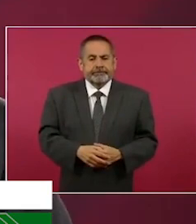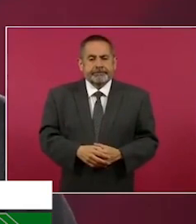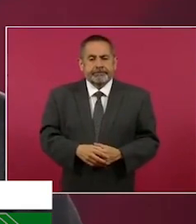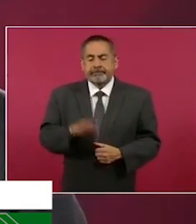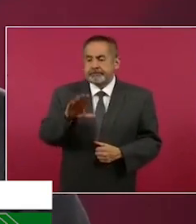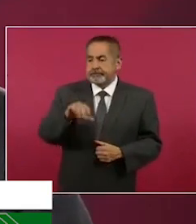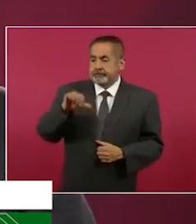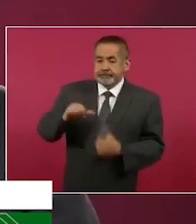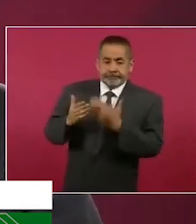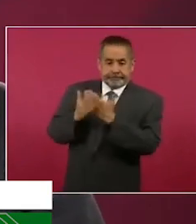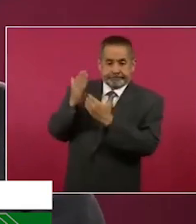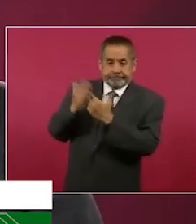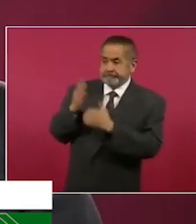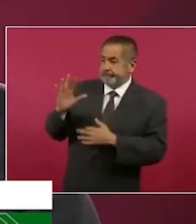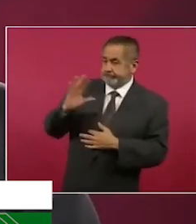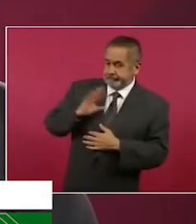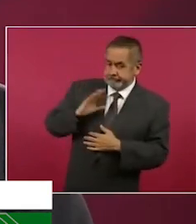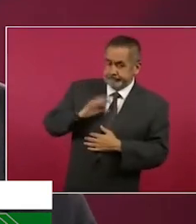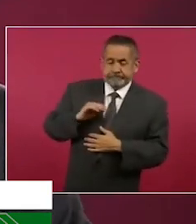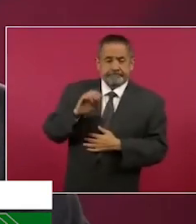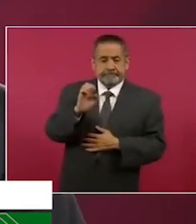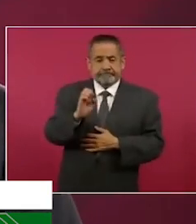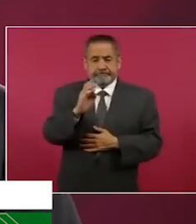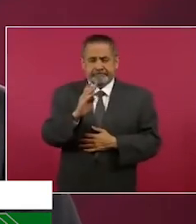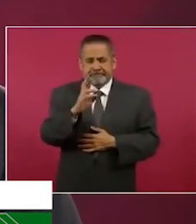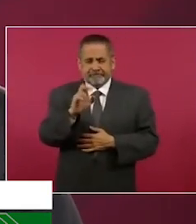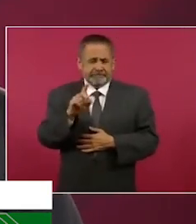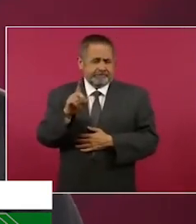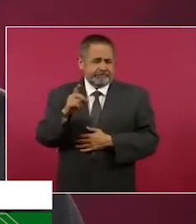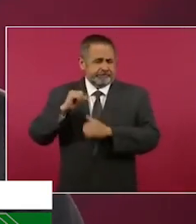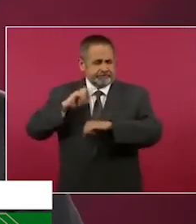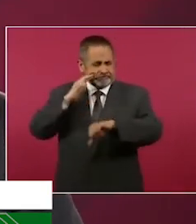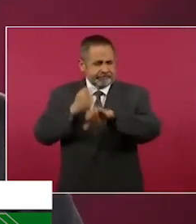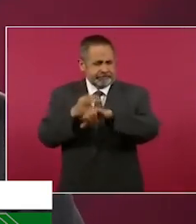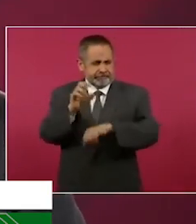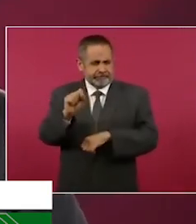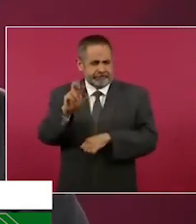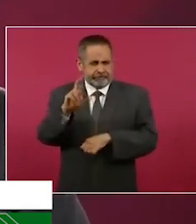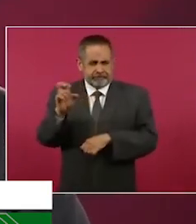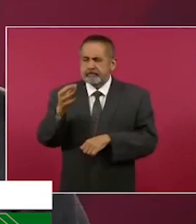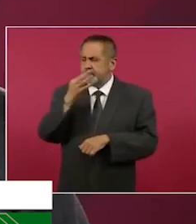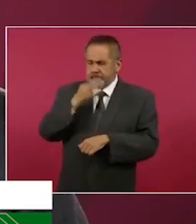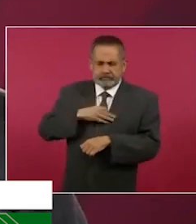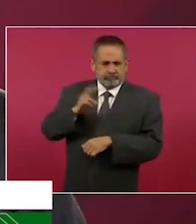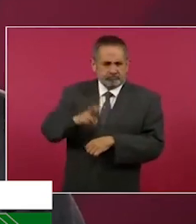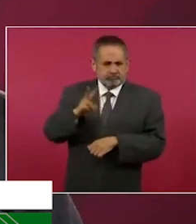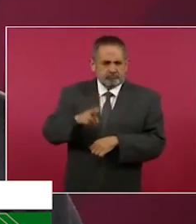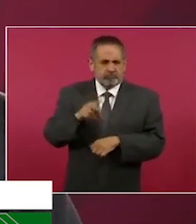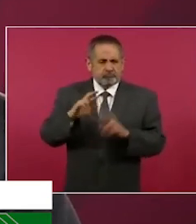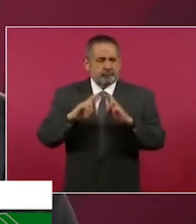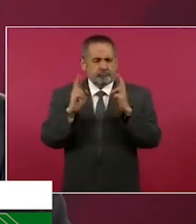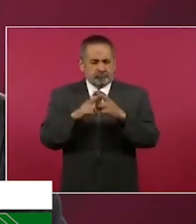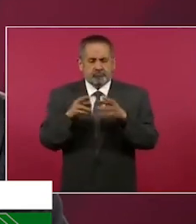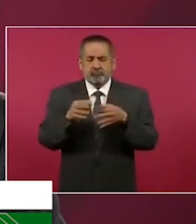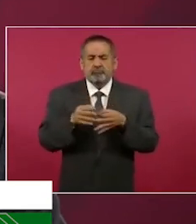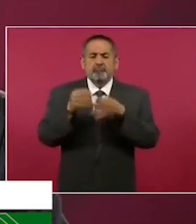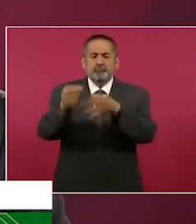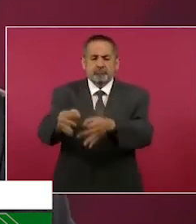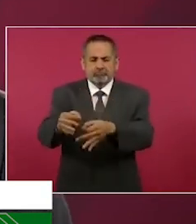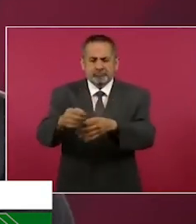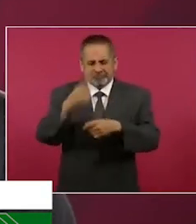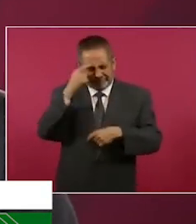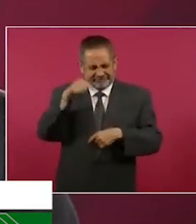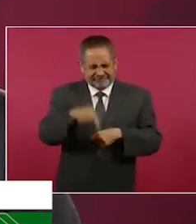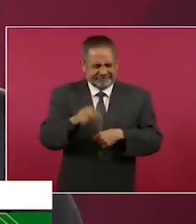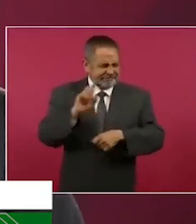mañana el canciller Marcelo Ebrard que efectivamente se había pospuesto ese encuentro previsto para 5